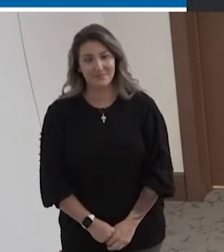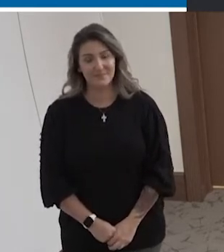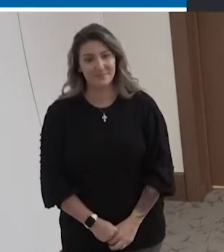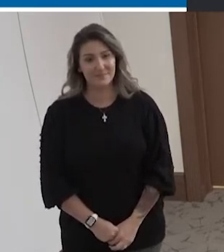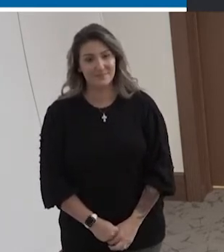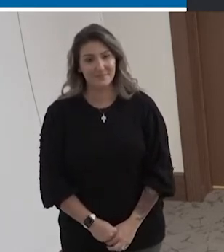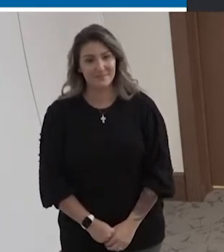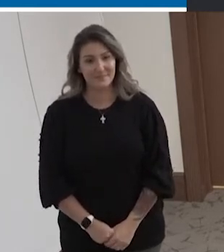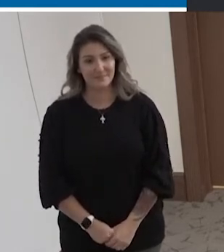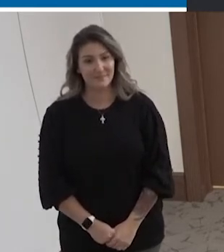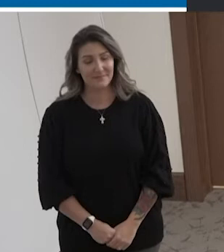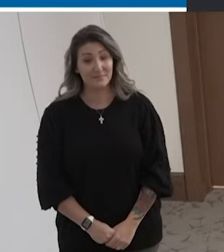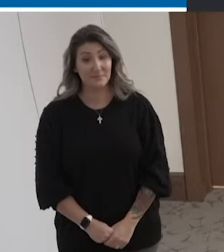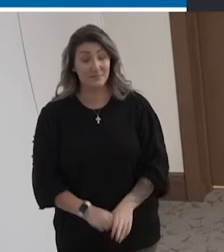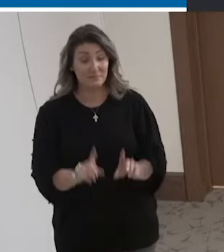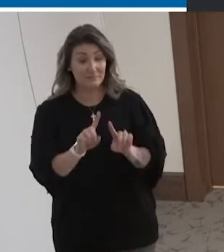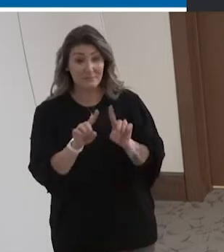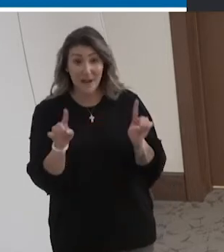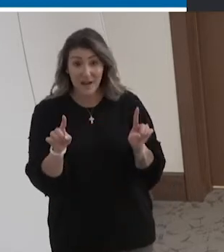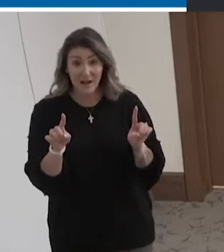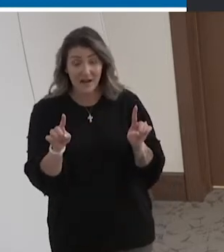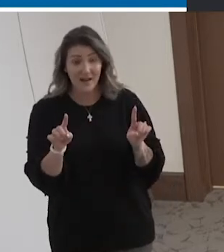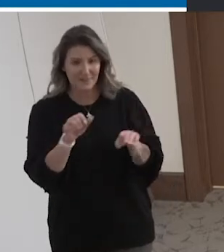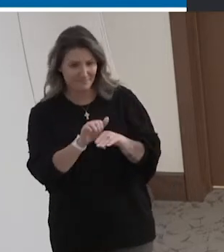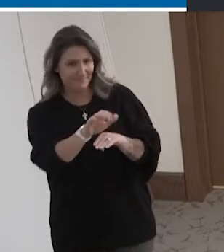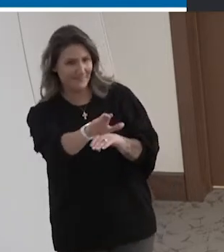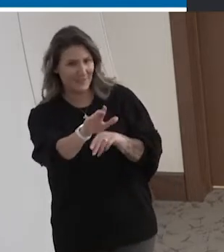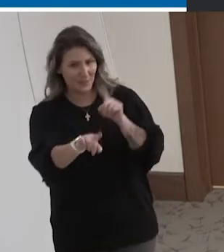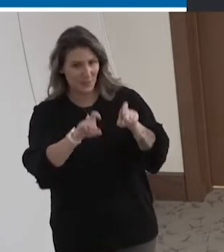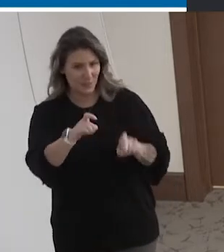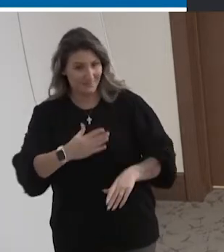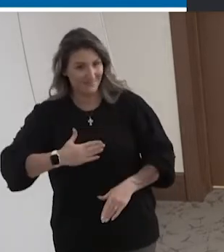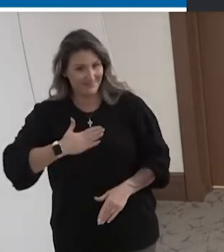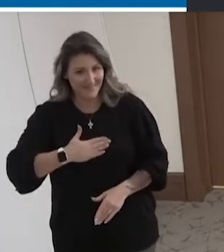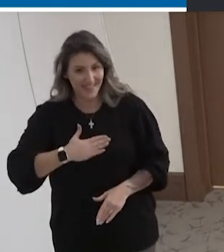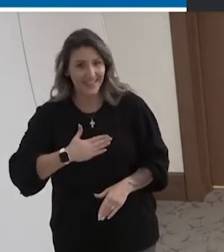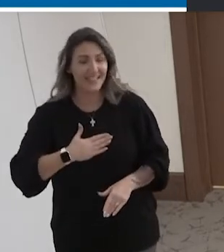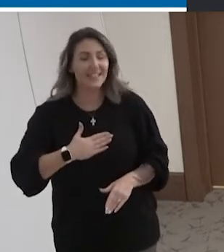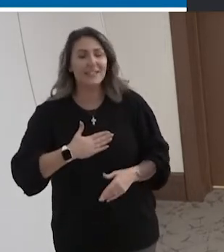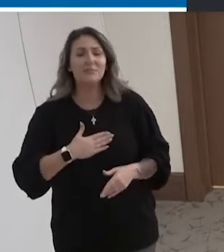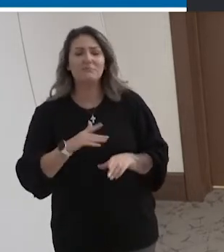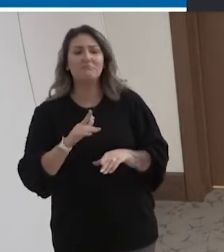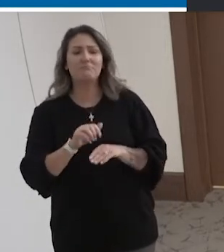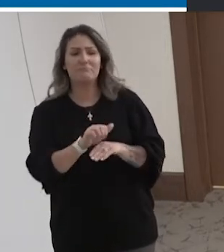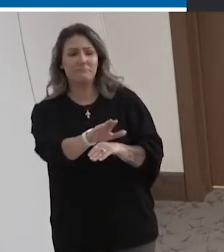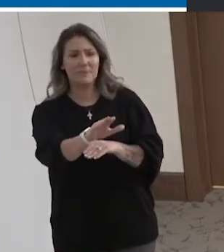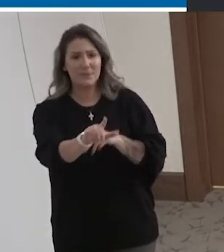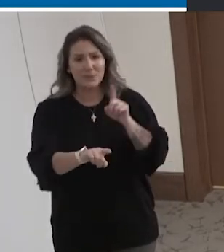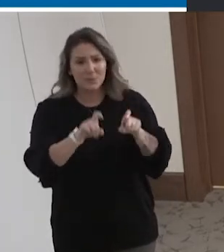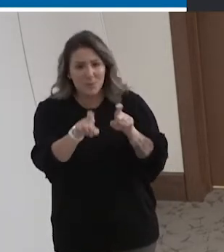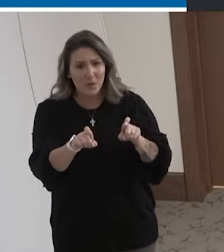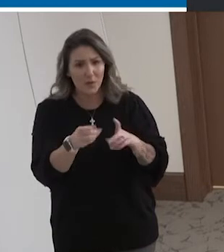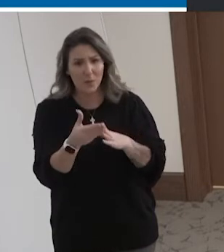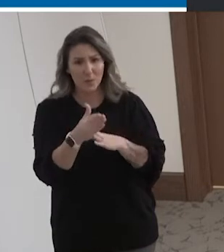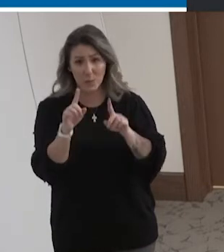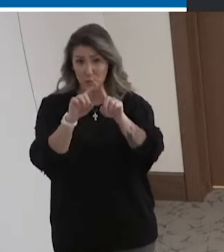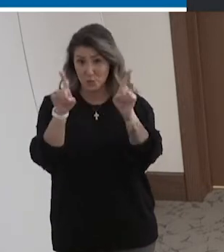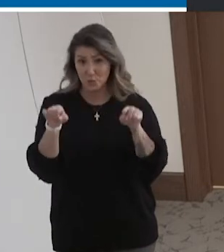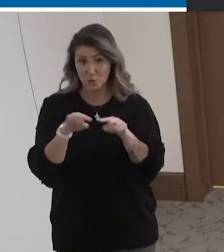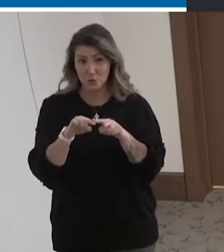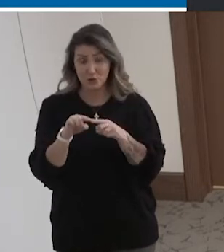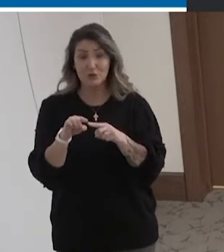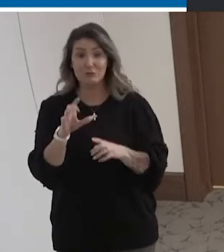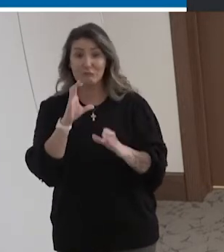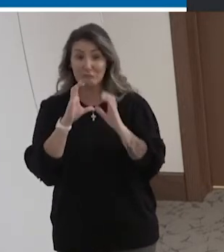mudo. But we want you to submit questions. So you can submit questions through this chat box up at the top